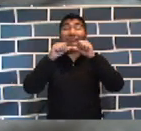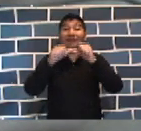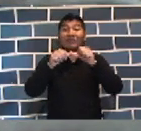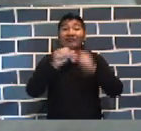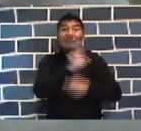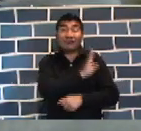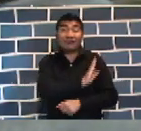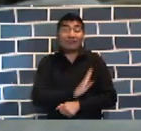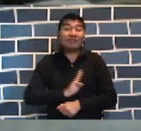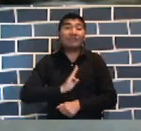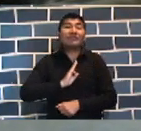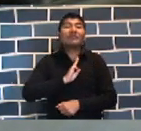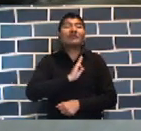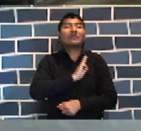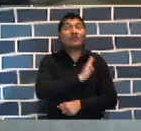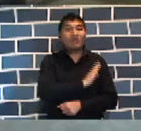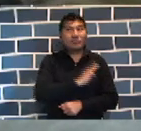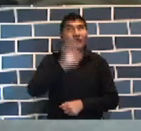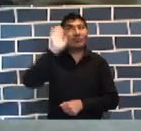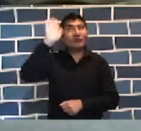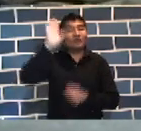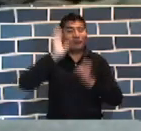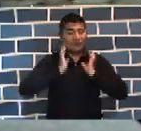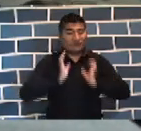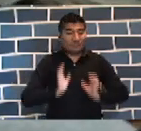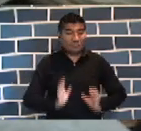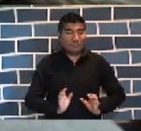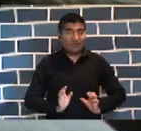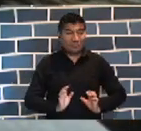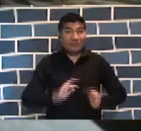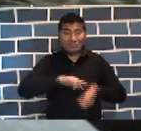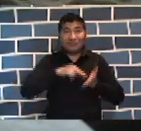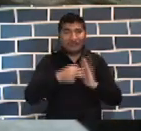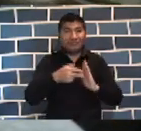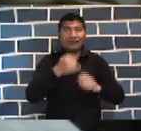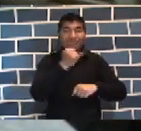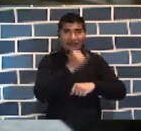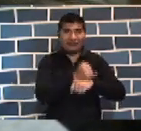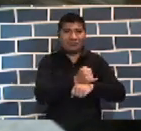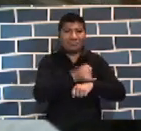misión a través de su cuerpo, que es la Iglesia.